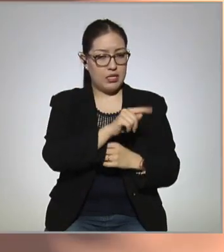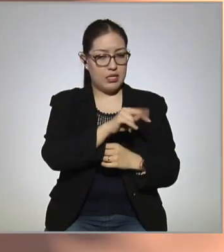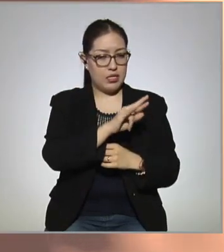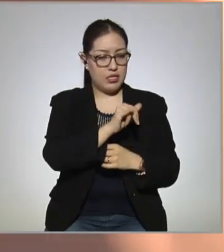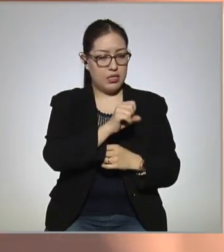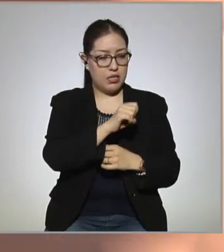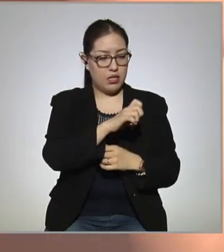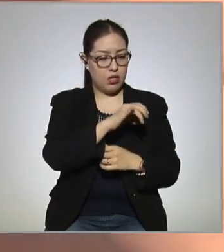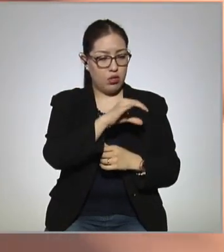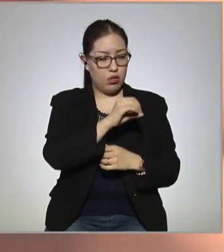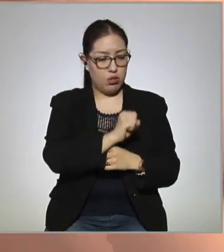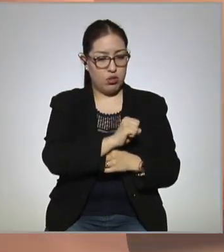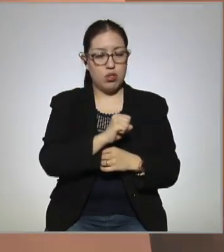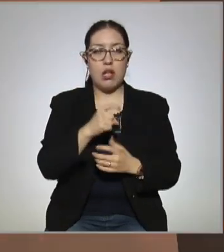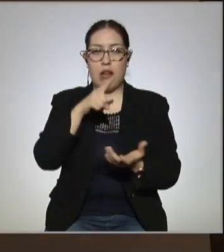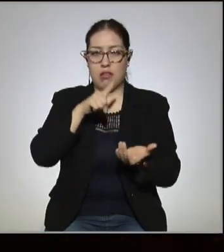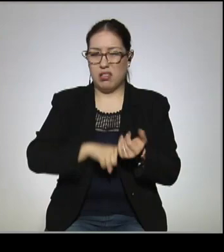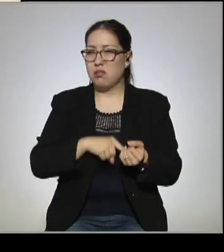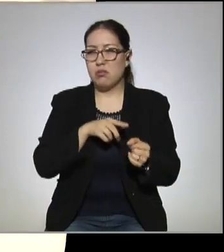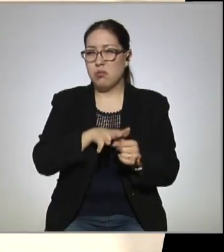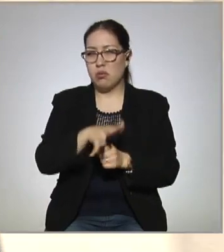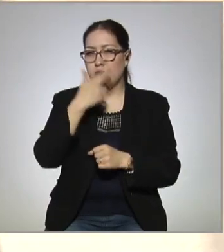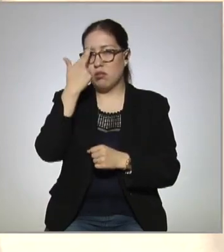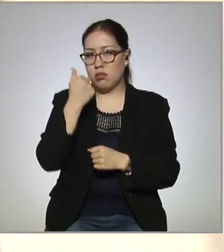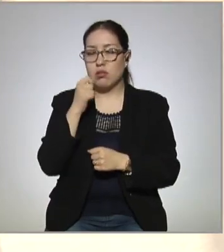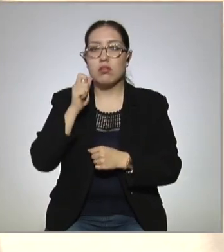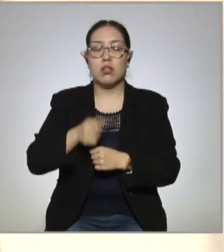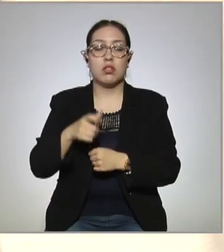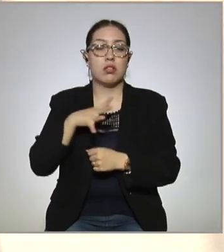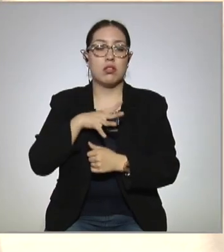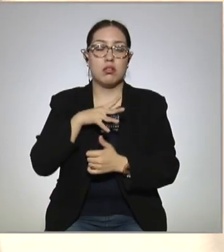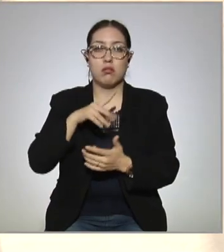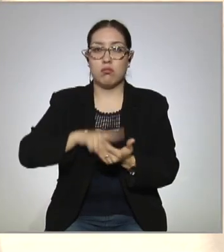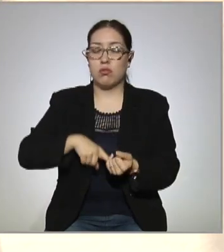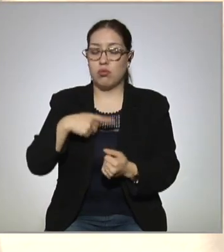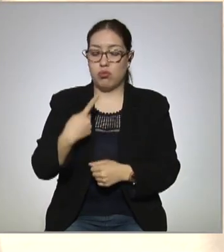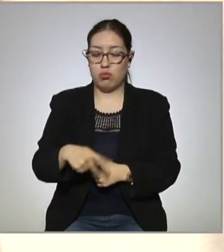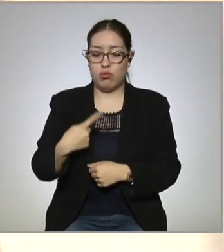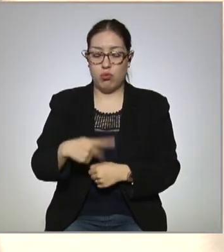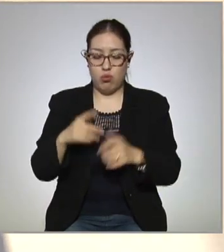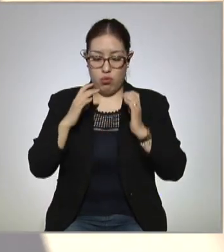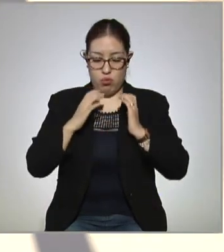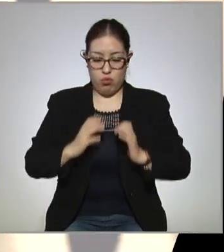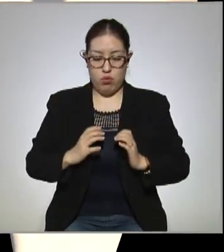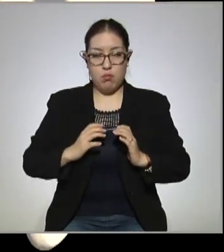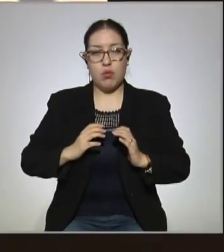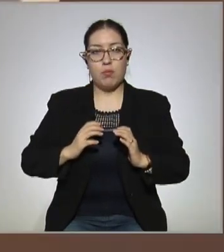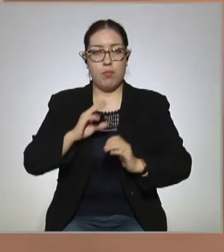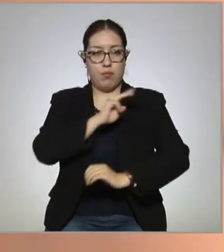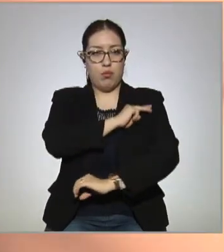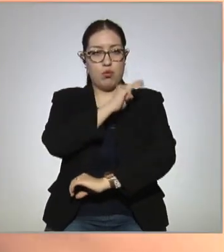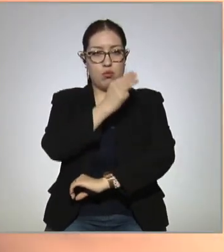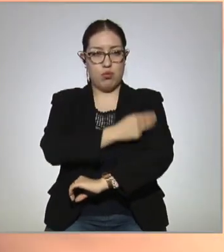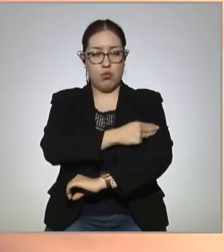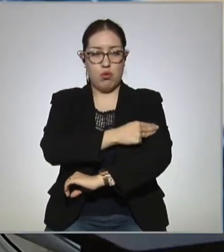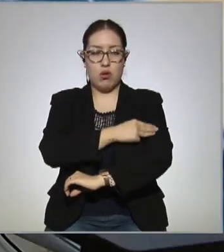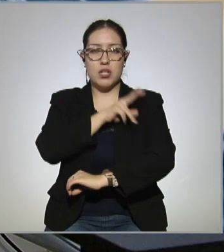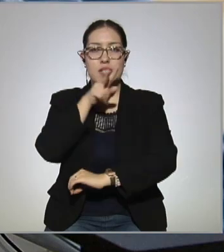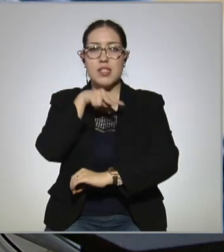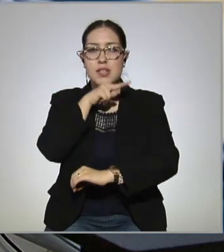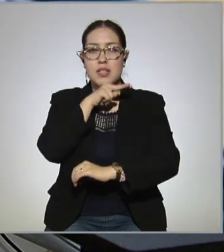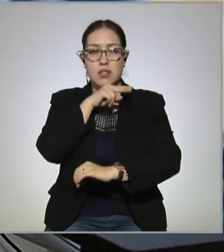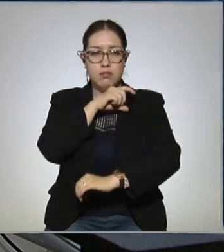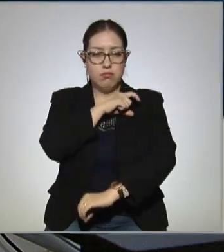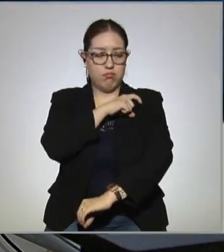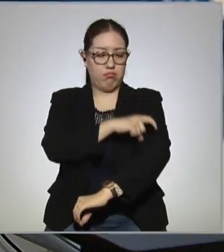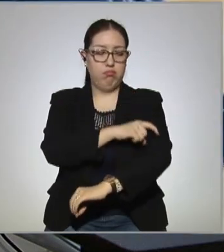intrínsecos. Los factores intrínsecos son los propios al tejido y los propios a los músculos y los tendones. Estos van a ser principalmente